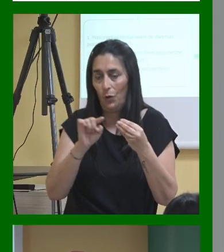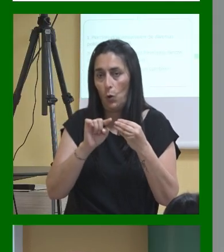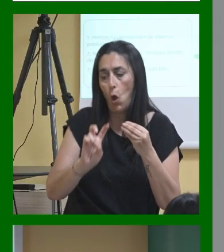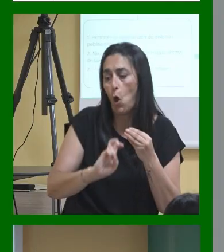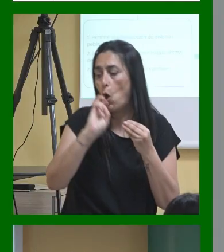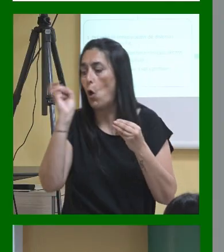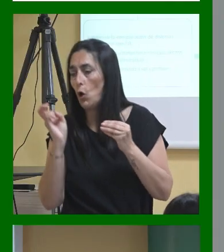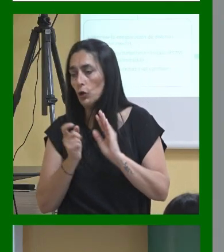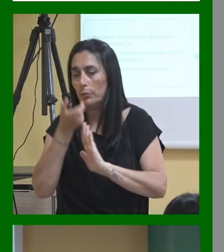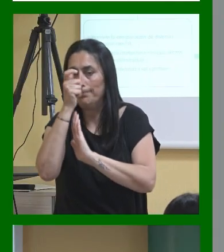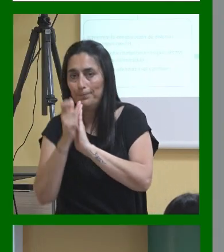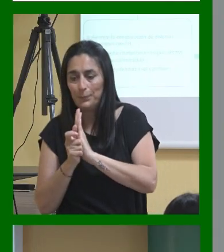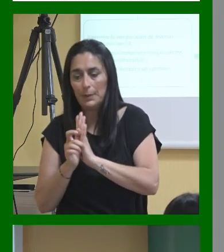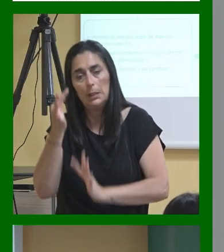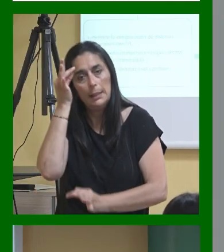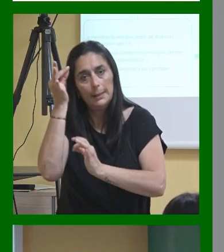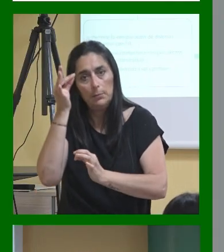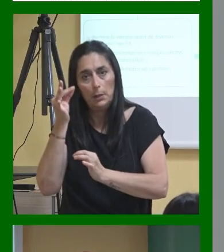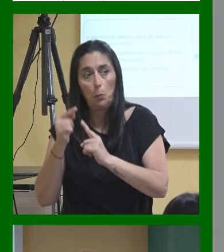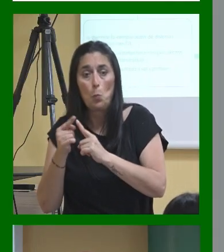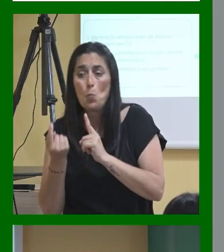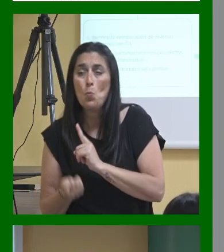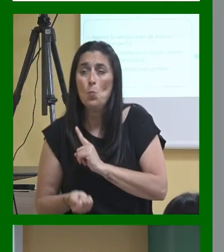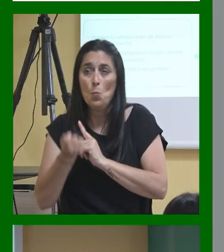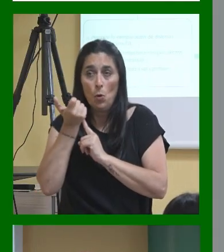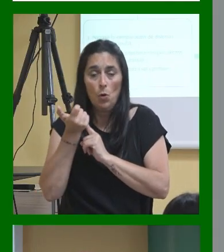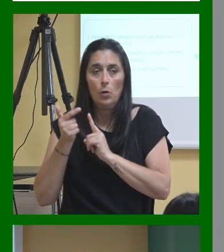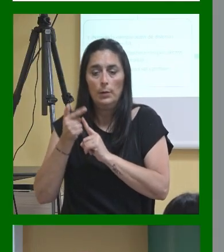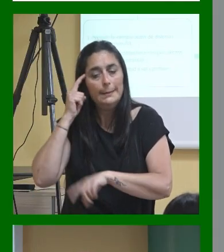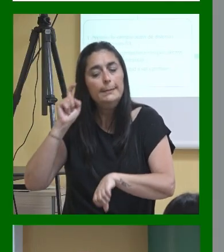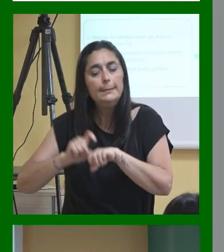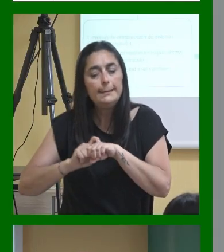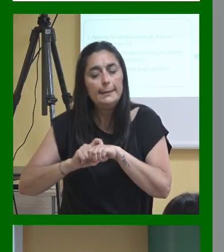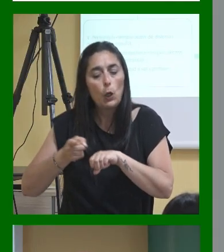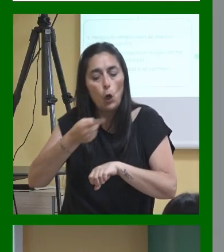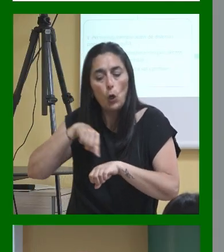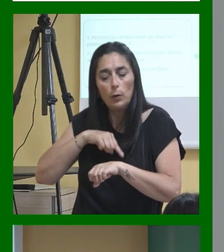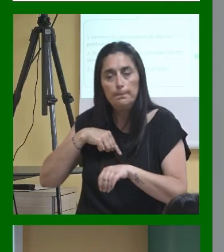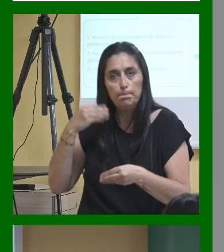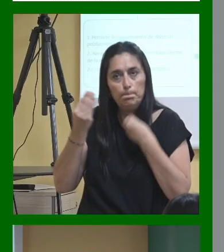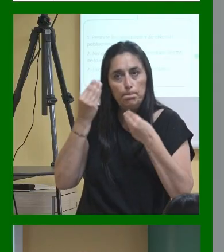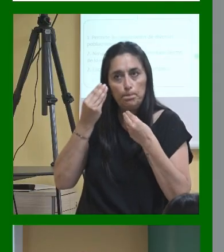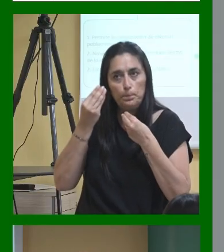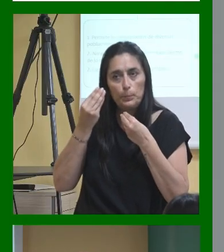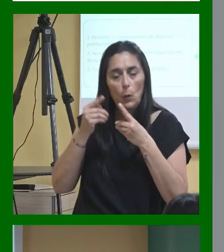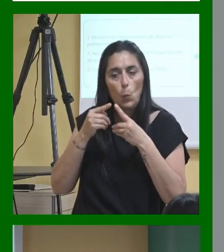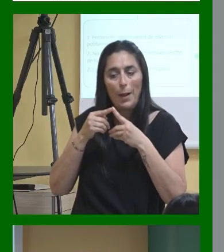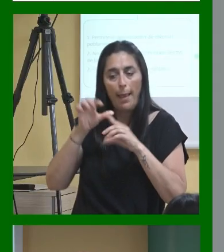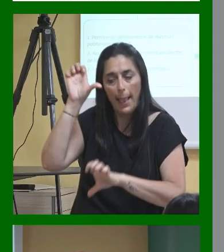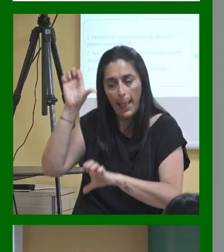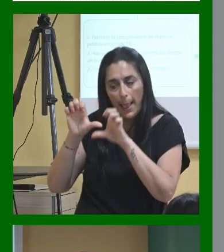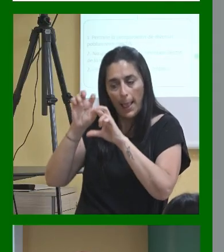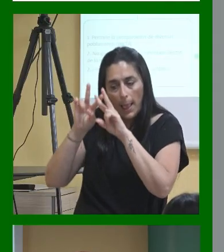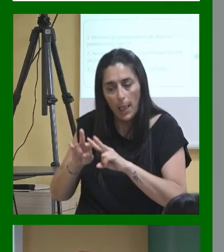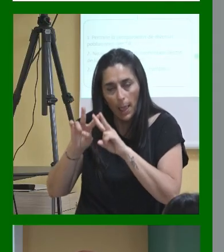escalas específicas, que hay muy pocas y que deberíamos los psicólogos pensar que hay que trabajar más en la evaluación y creación